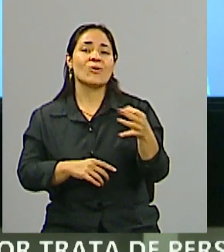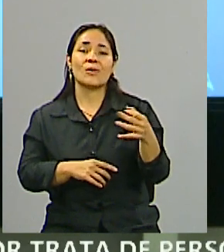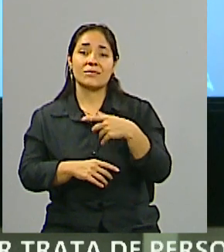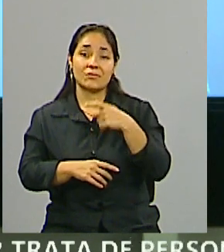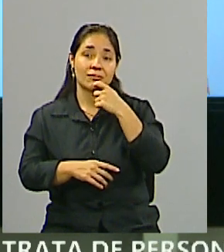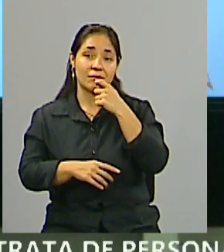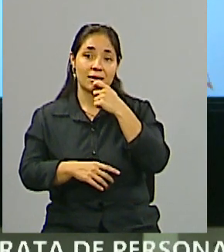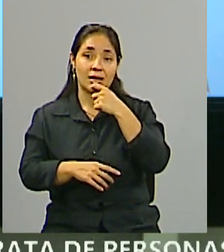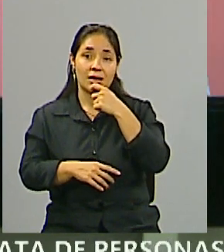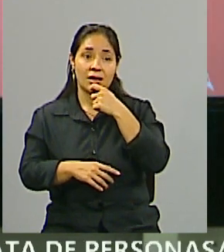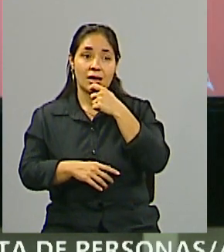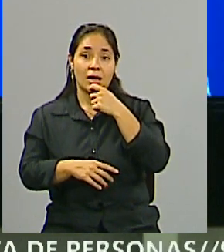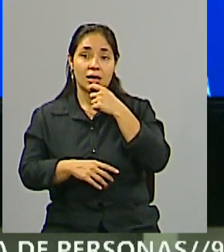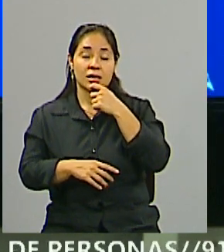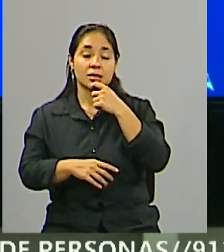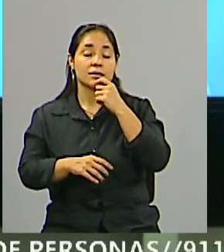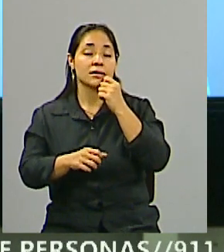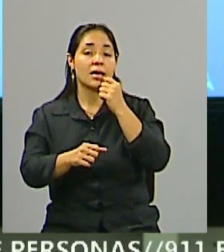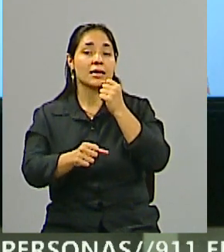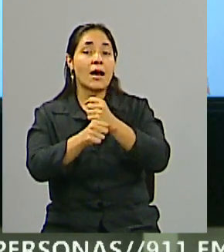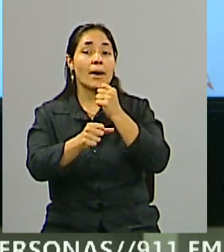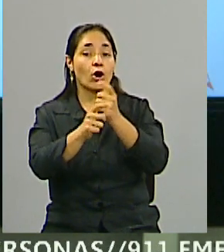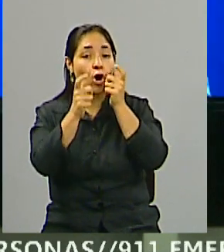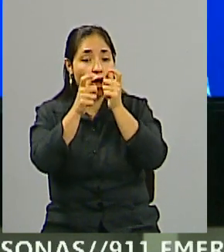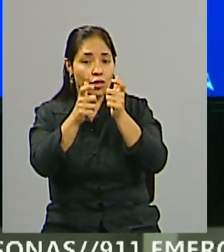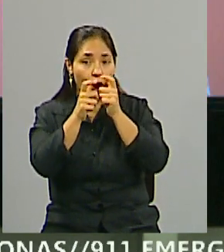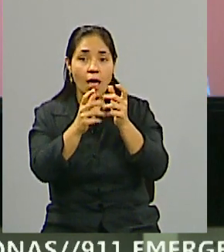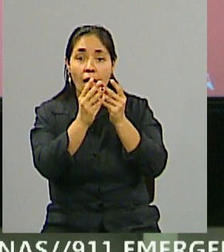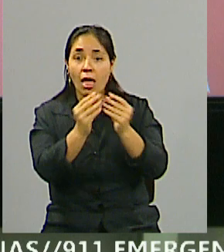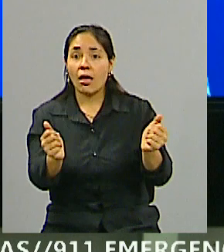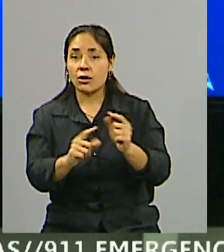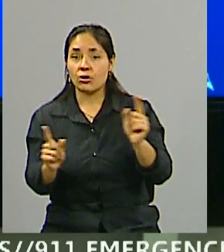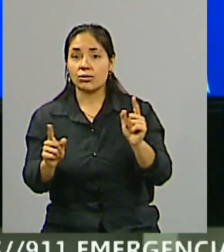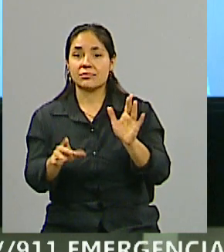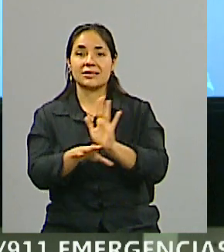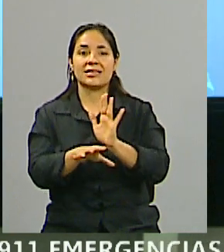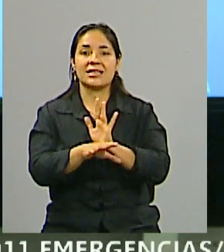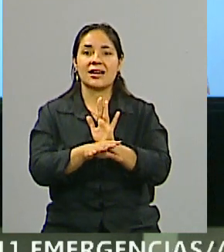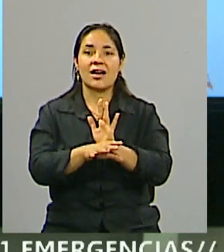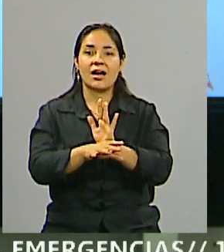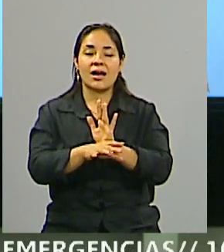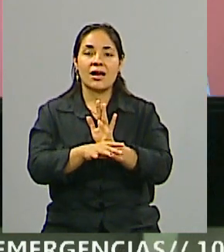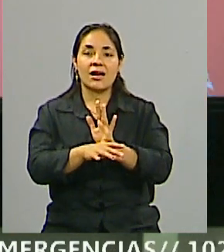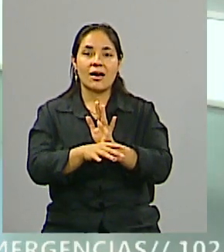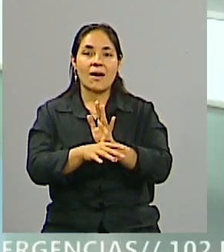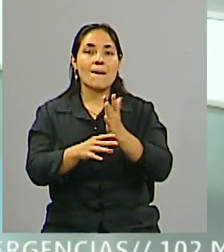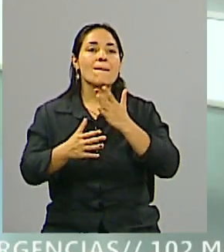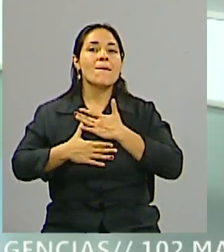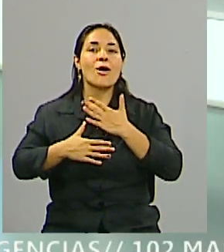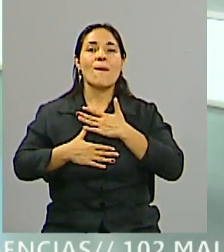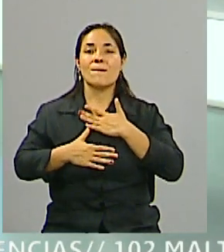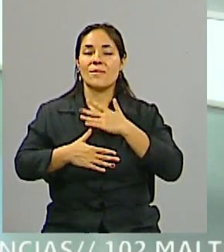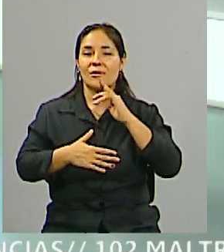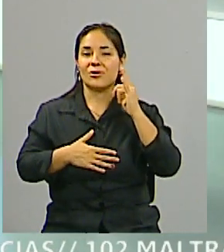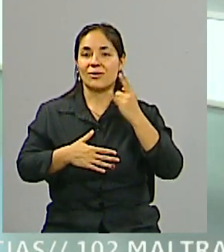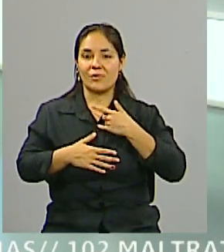los controles laborales no desaparecen, sino que los introyectamos. Somos nuestro propio tirano, por decirlo así. Sí. Yo me